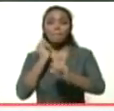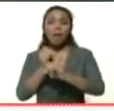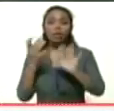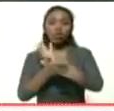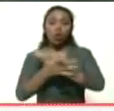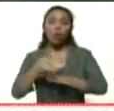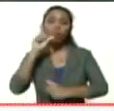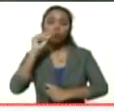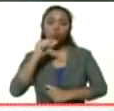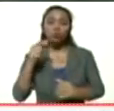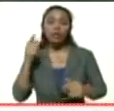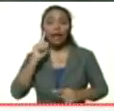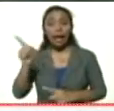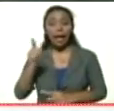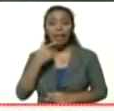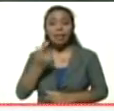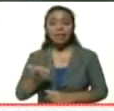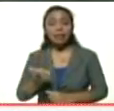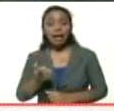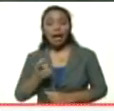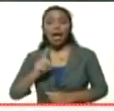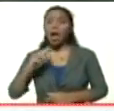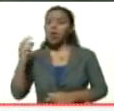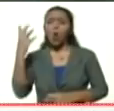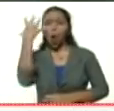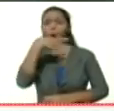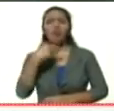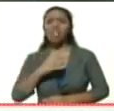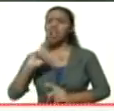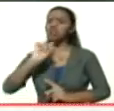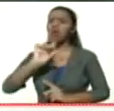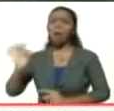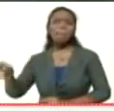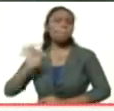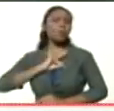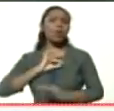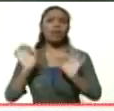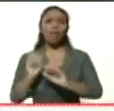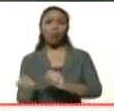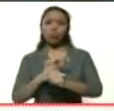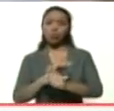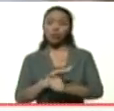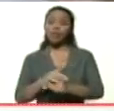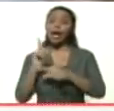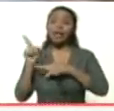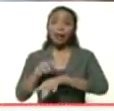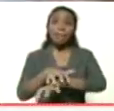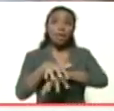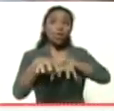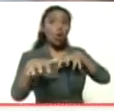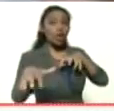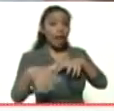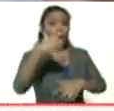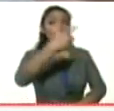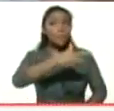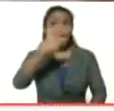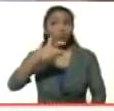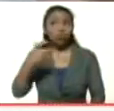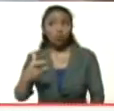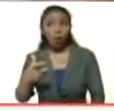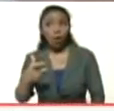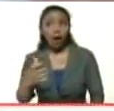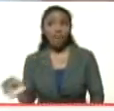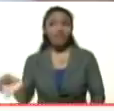redes sociales que son inmunes a la infección por COVID-19. La gran mayoría de los casos